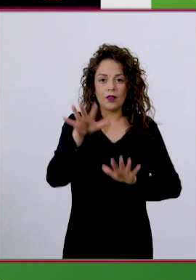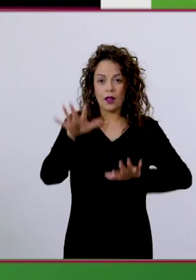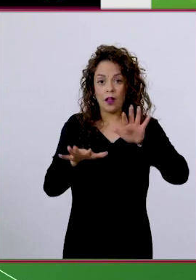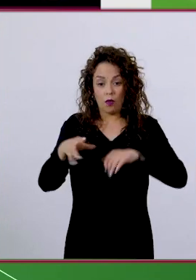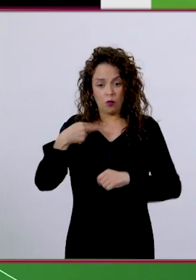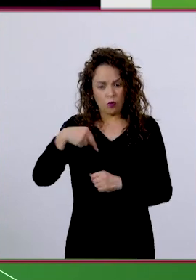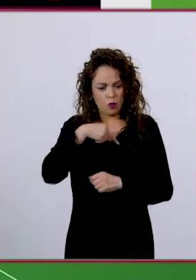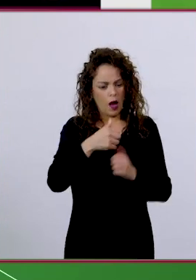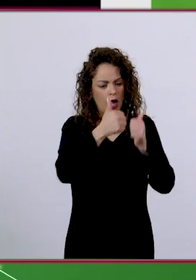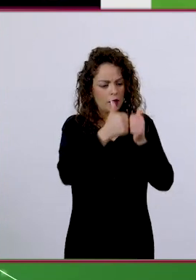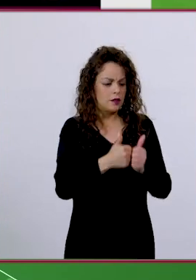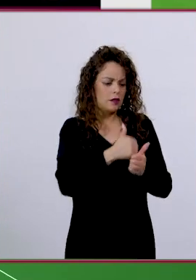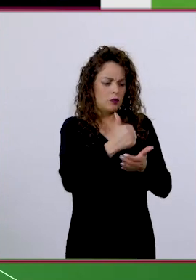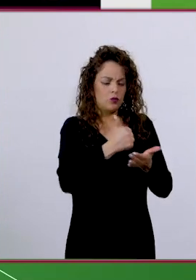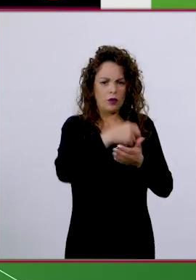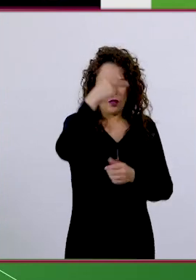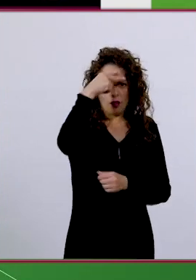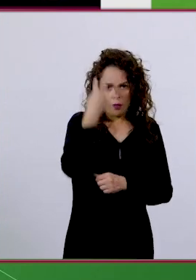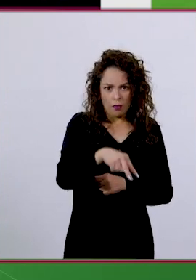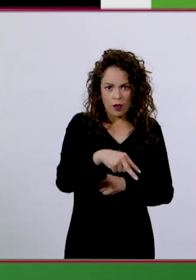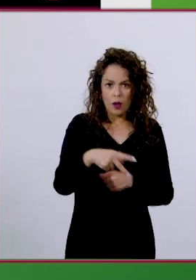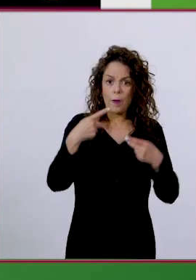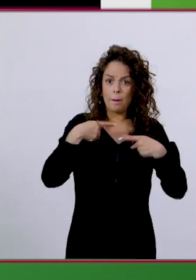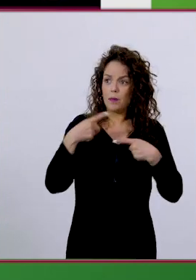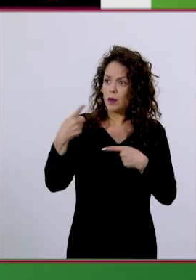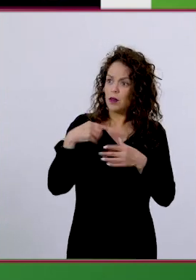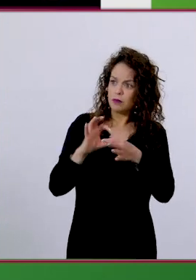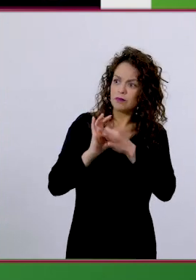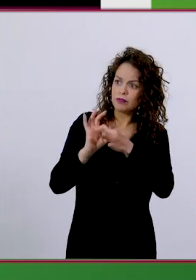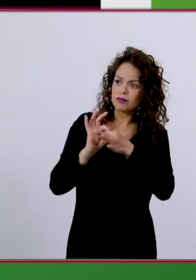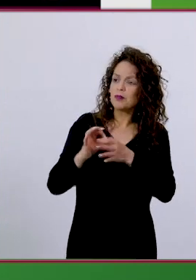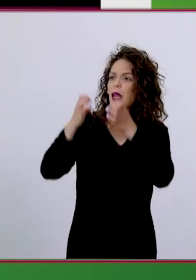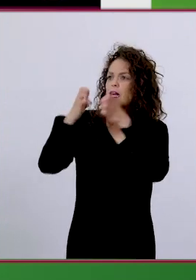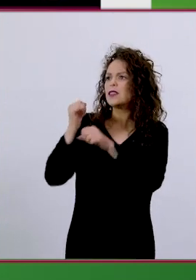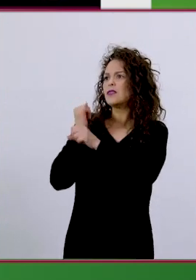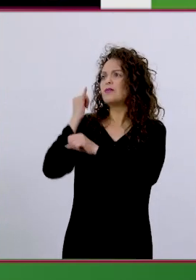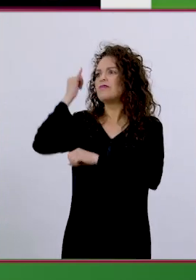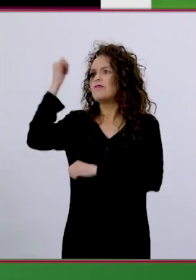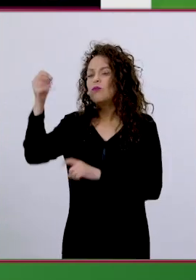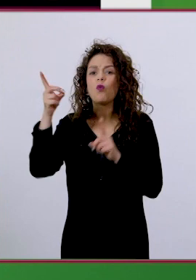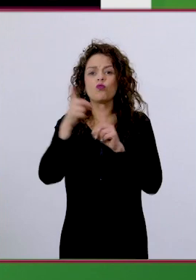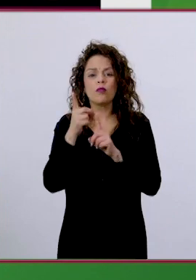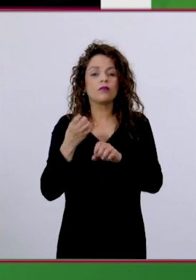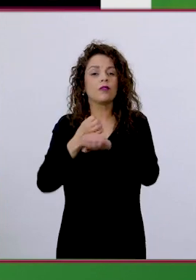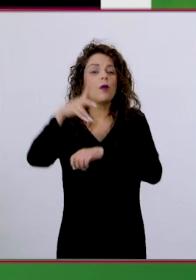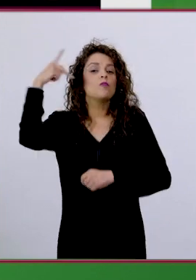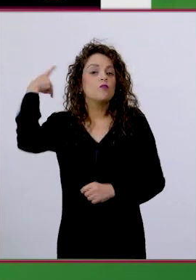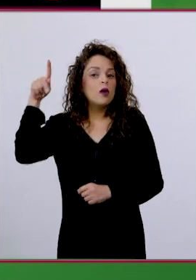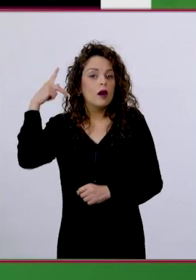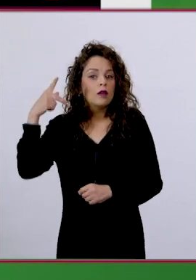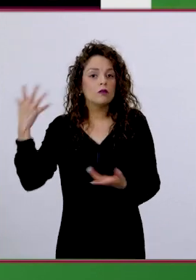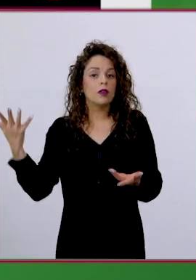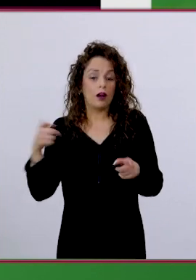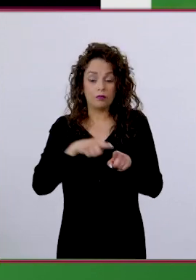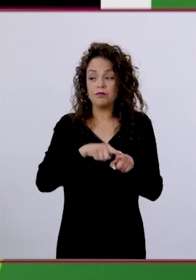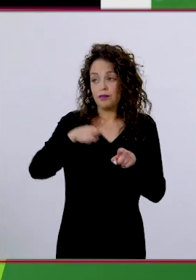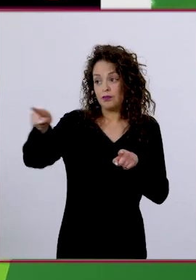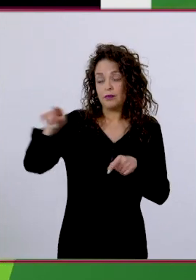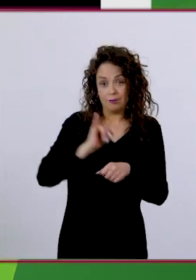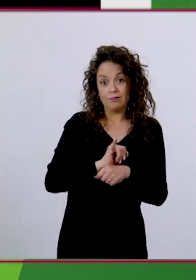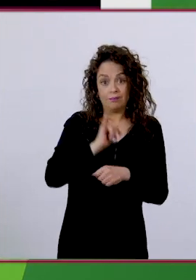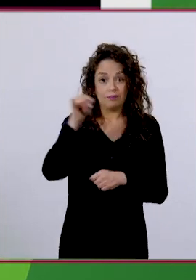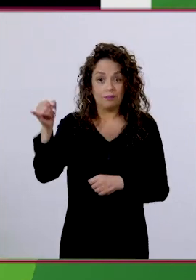en la Ciudad de México y las personas con las que trabajamos estuvieran en Puebla, pues significa una distancia bastante significativa, ¿no? Y